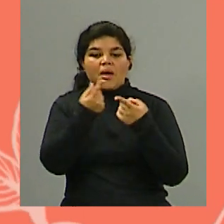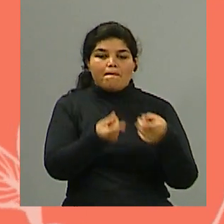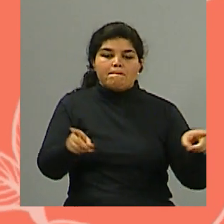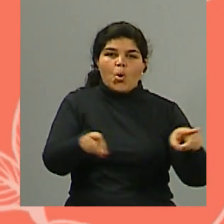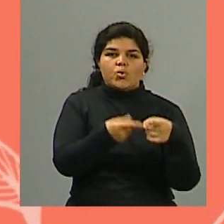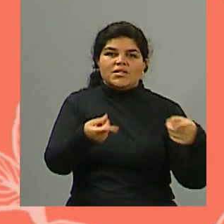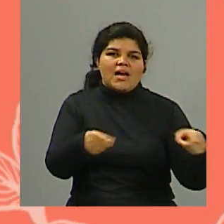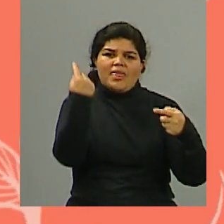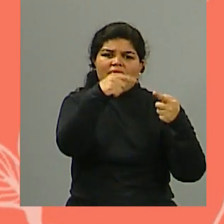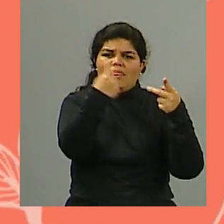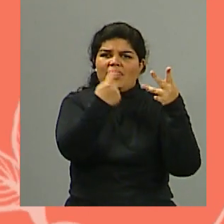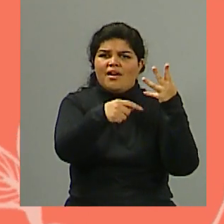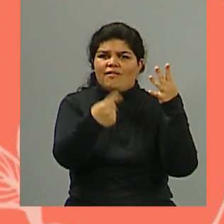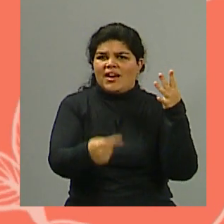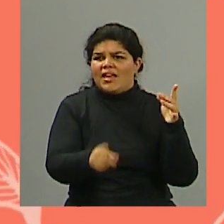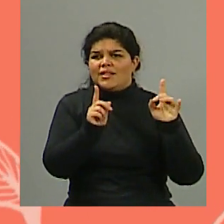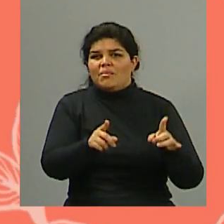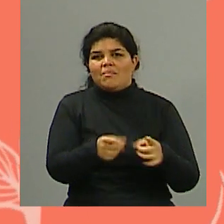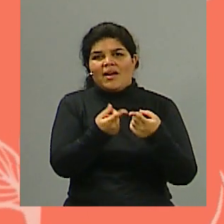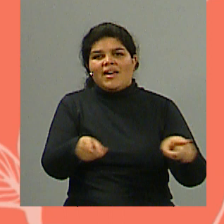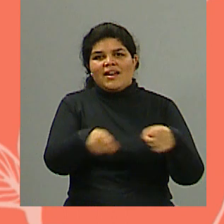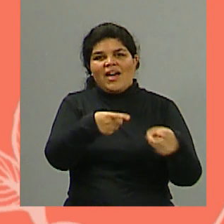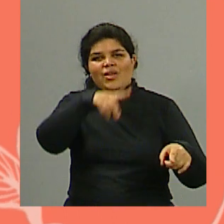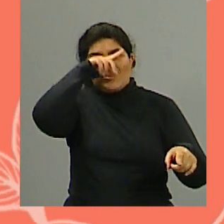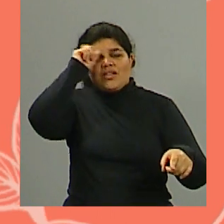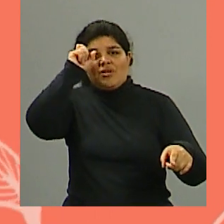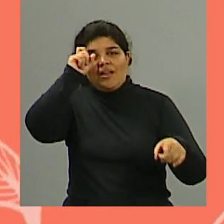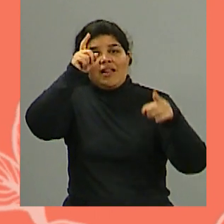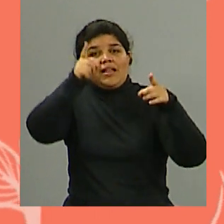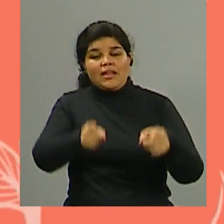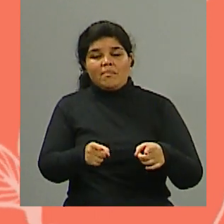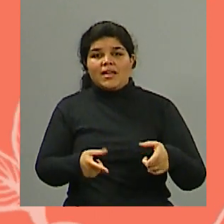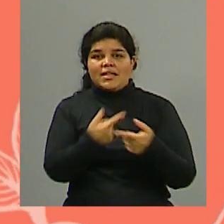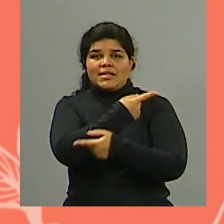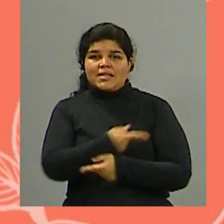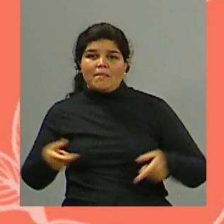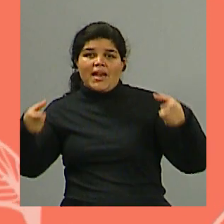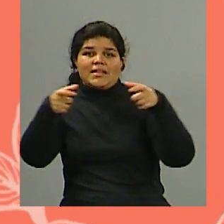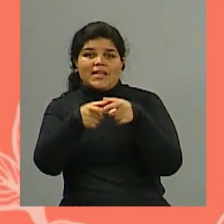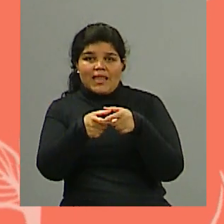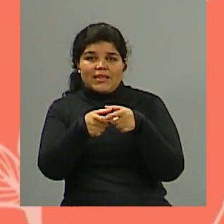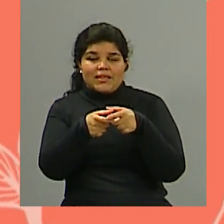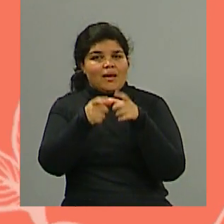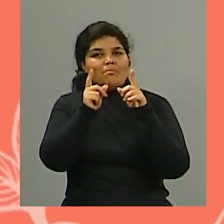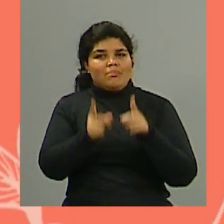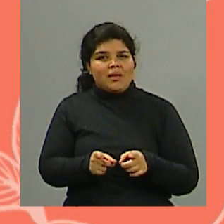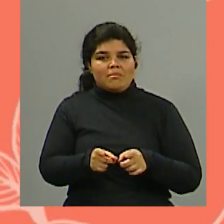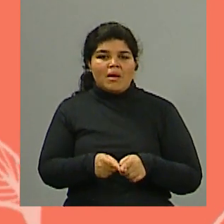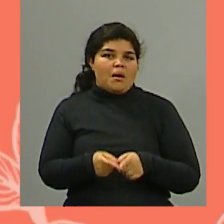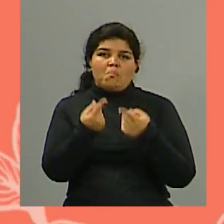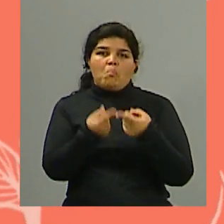música clásica en la Radio Nacional. Incluso en Semana Santa no se escuchaba otra música que la música